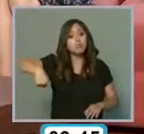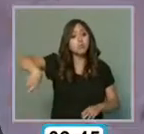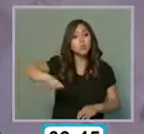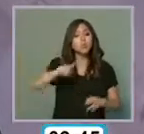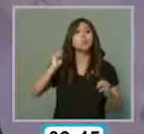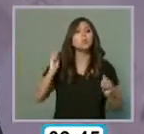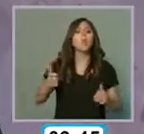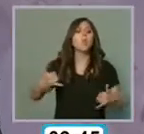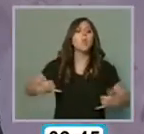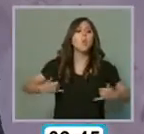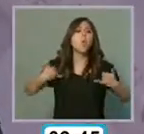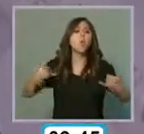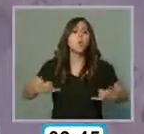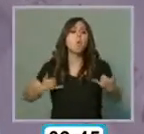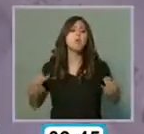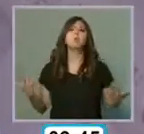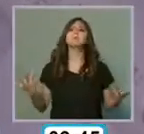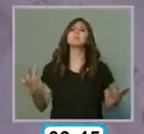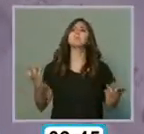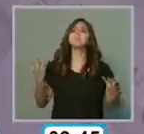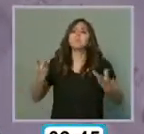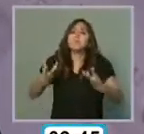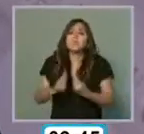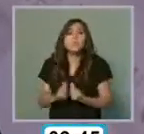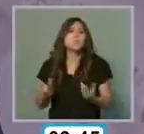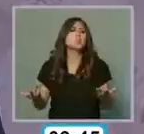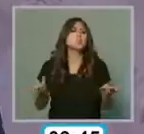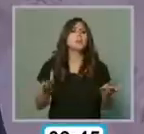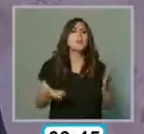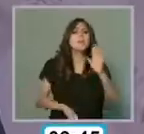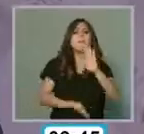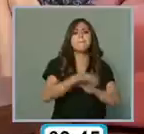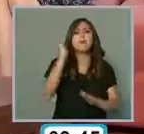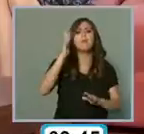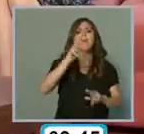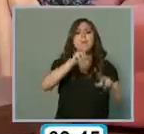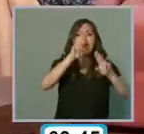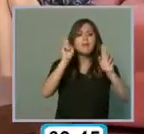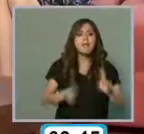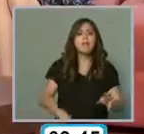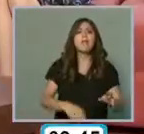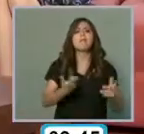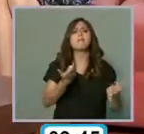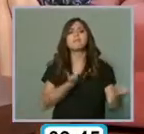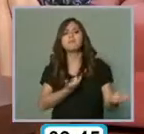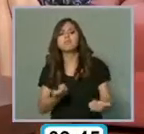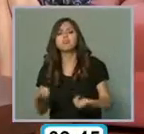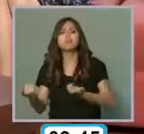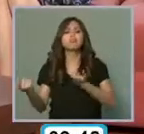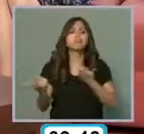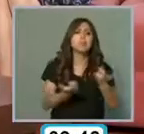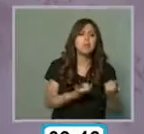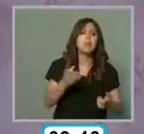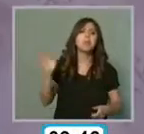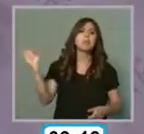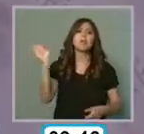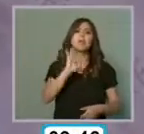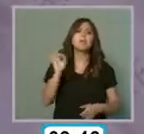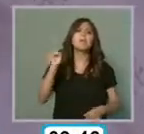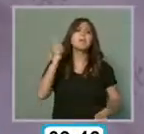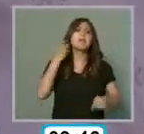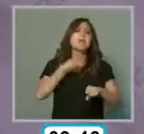que se juntaban, que salían a esquiar, al cine, a hablar de sus clases, seguramente a tomar cerveza porque eran Claro. de